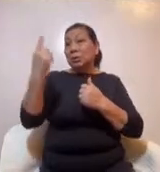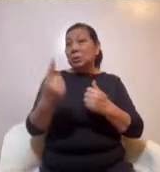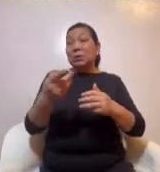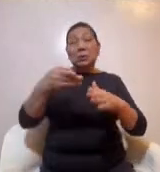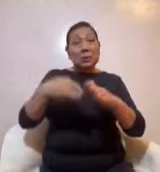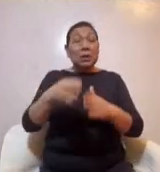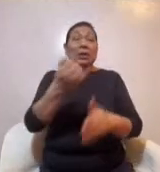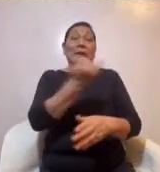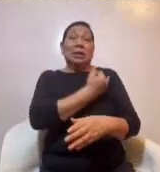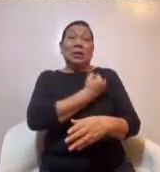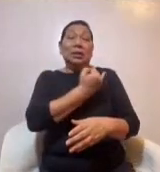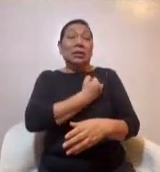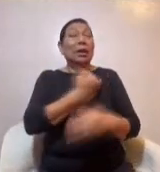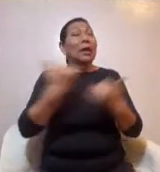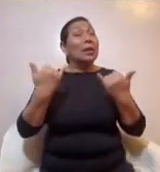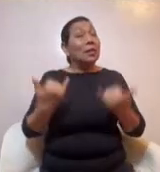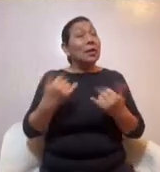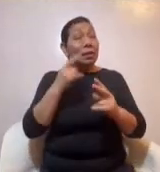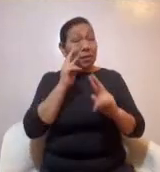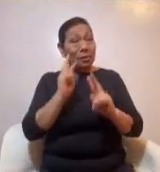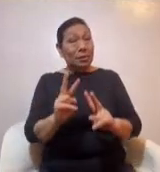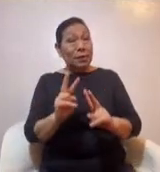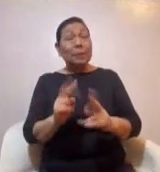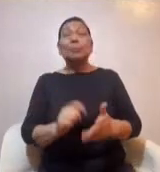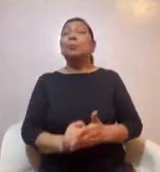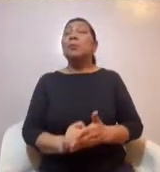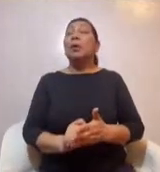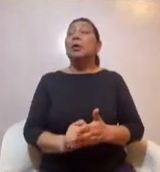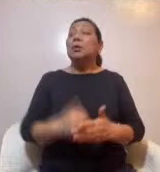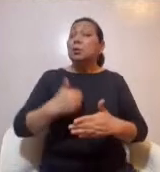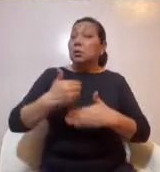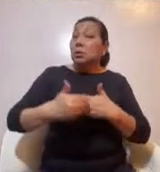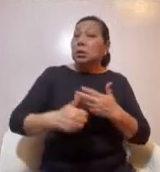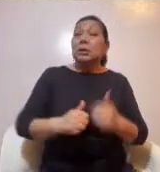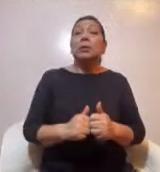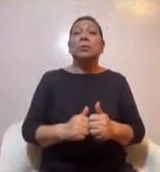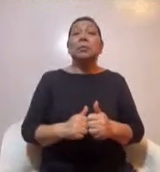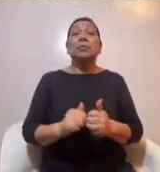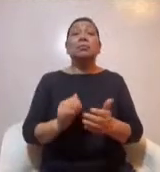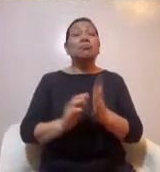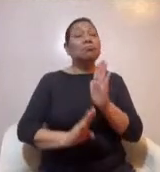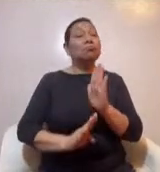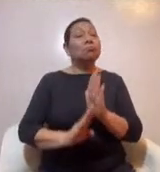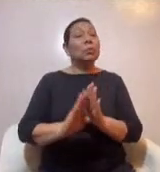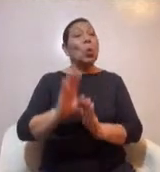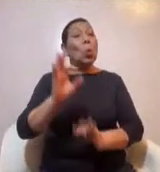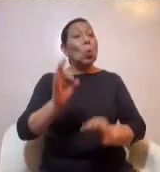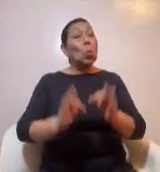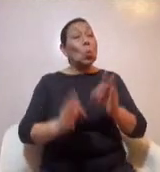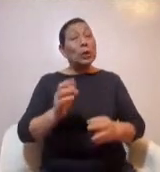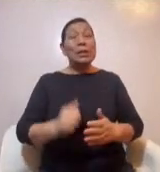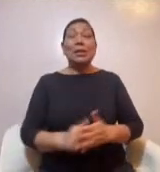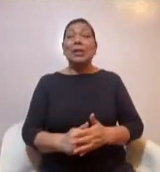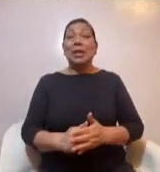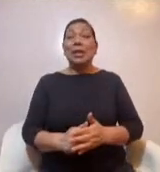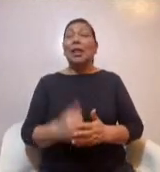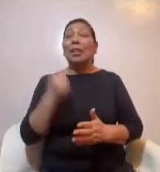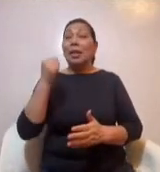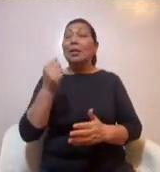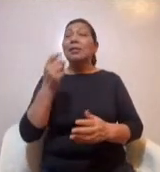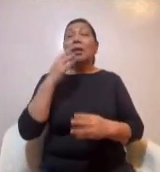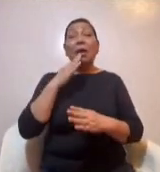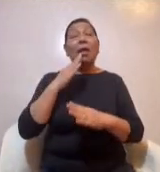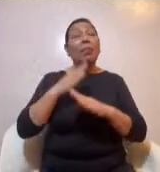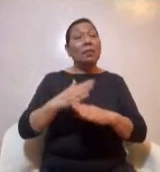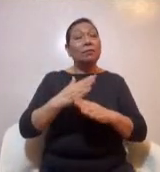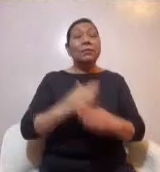las instituciones involucradas tengan esto en cuenta y sobre todo el debido, ¿no?, lo que destaca la sentencia sobre